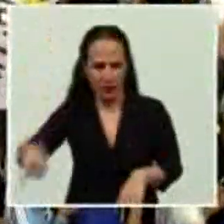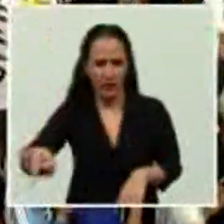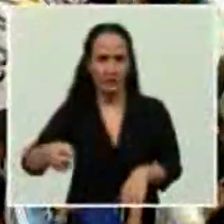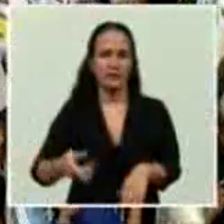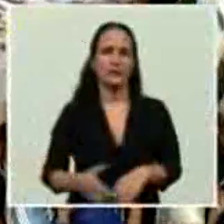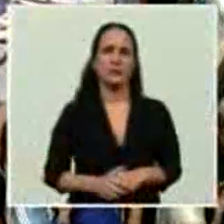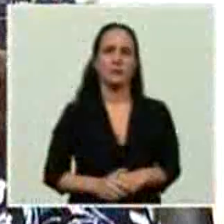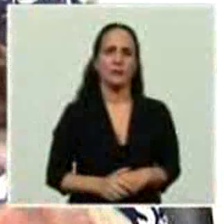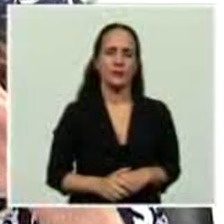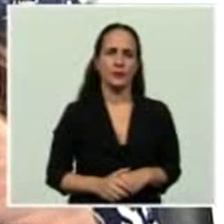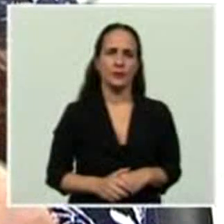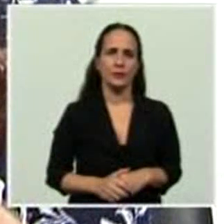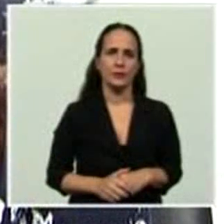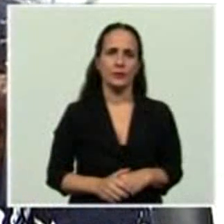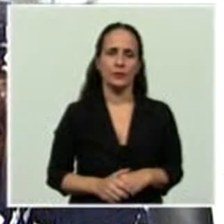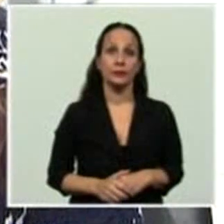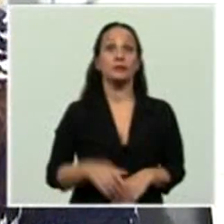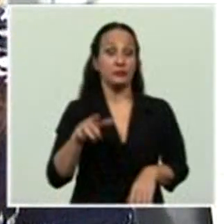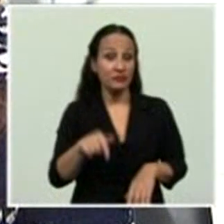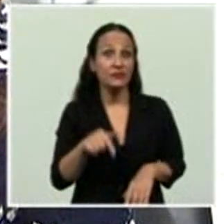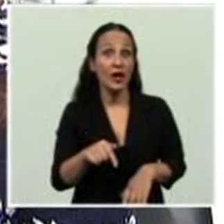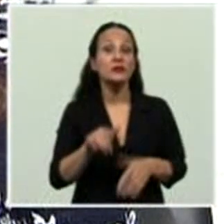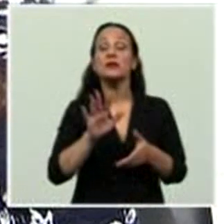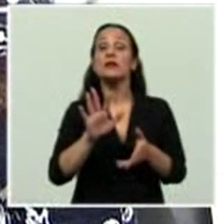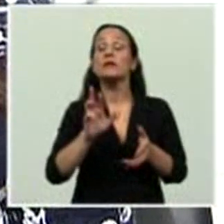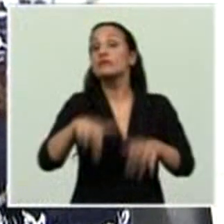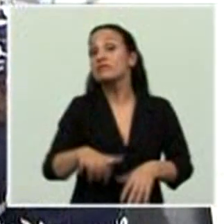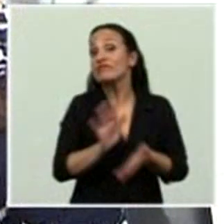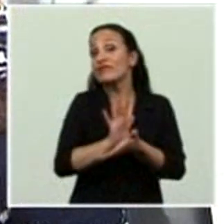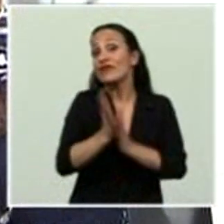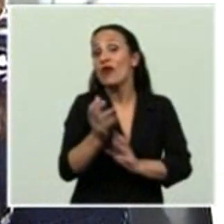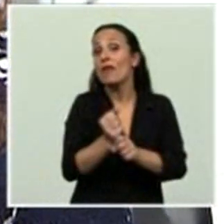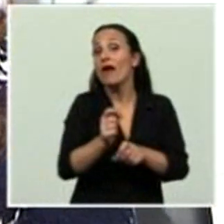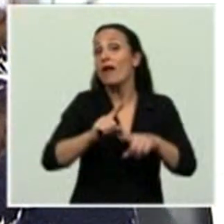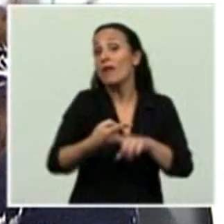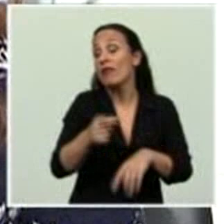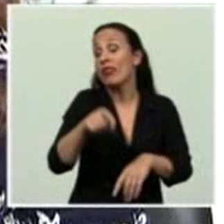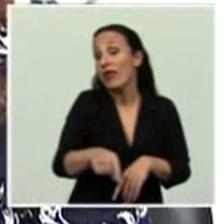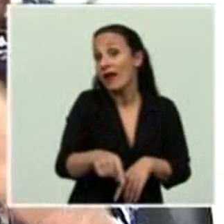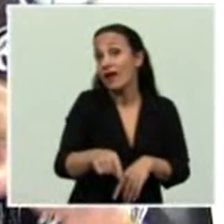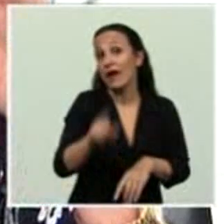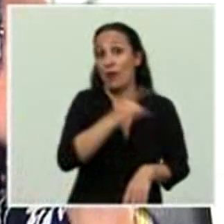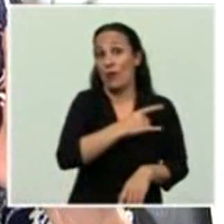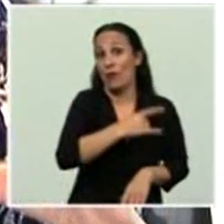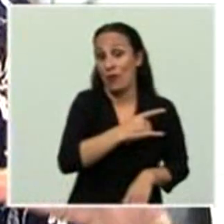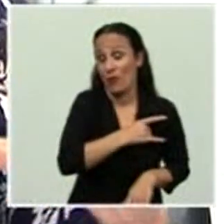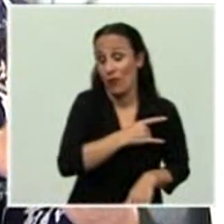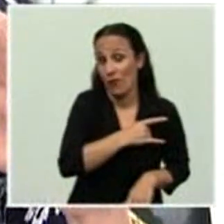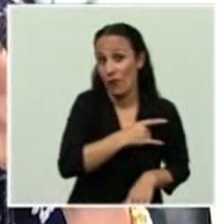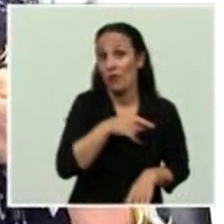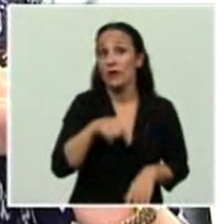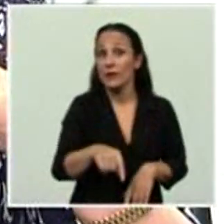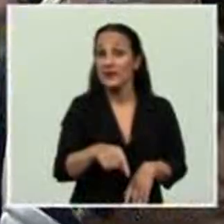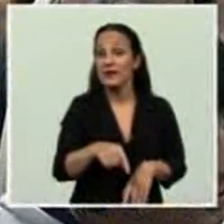si a este esta política Universitaria que tiene que